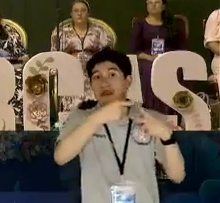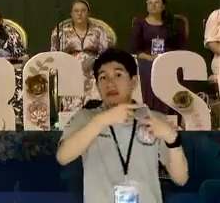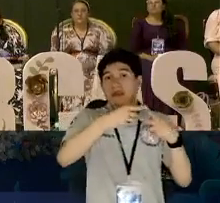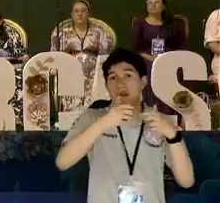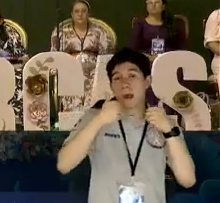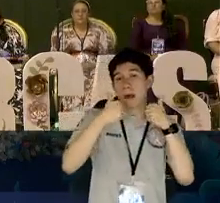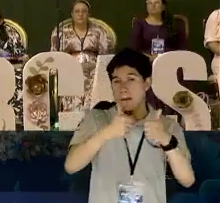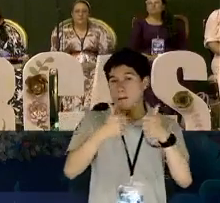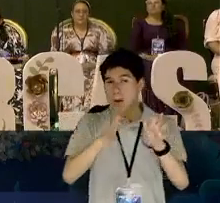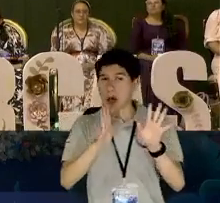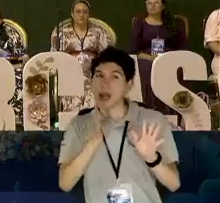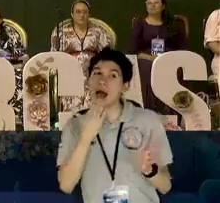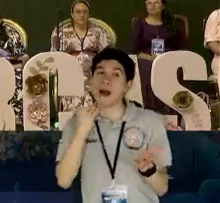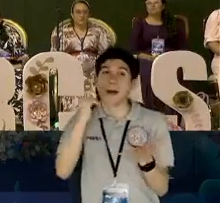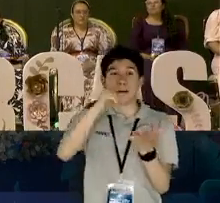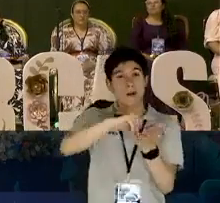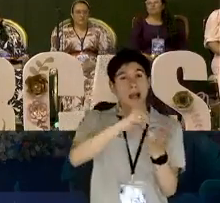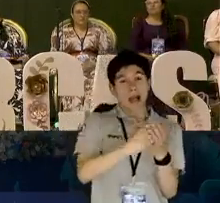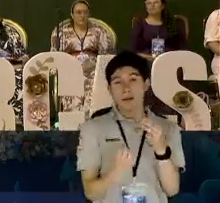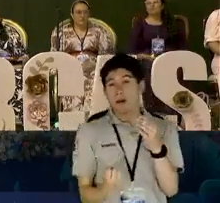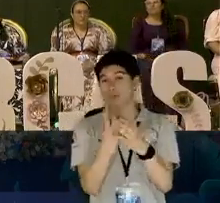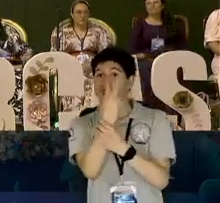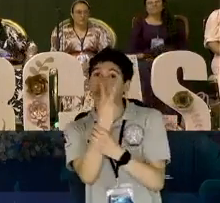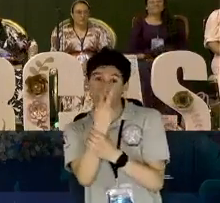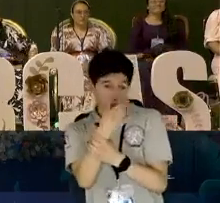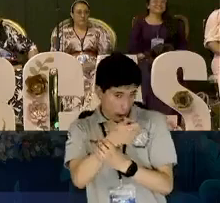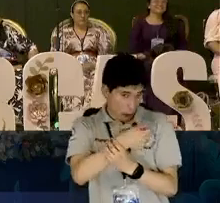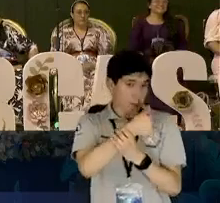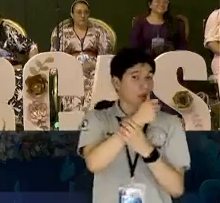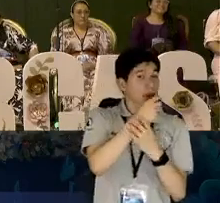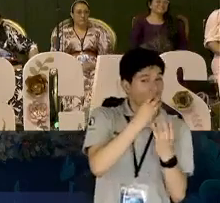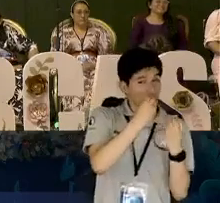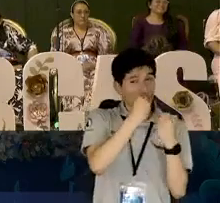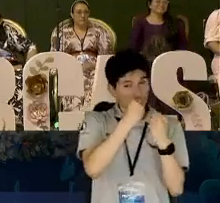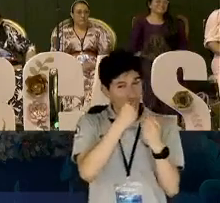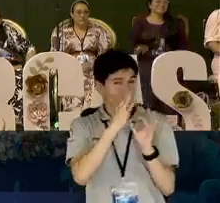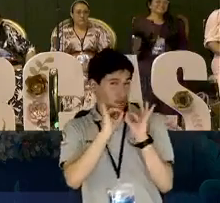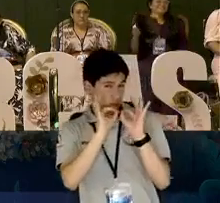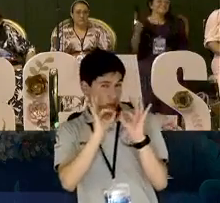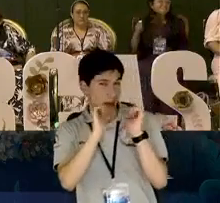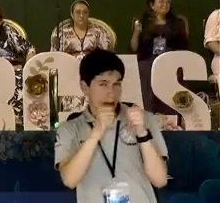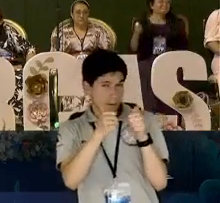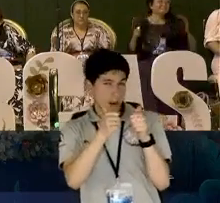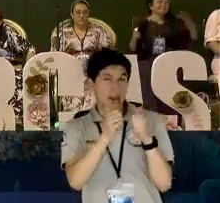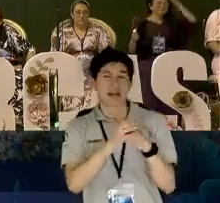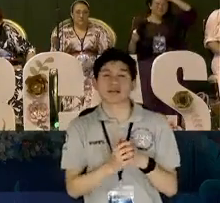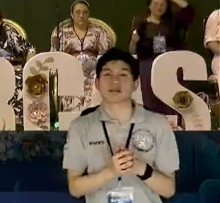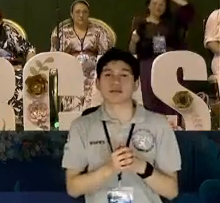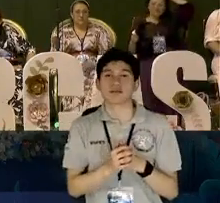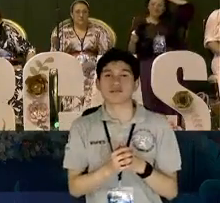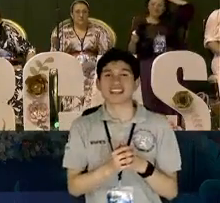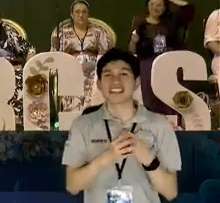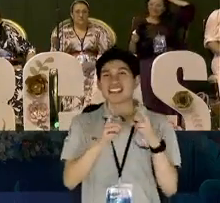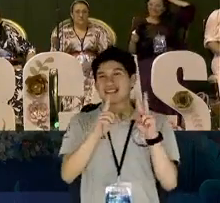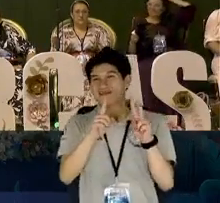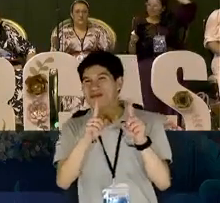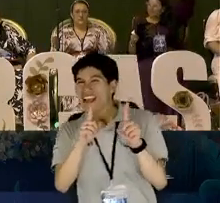las habichuelas, todas las verduras, eso, todo eso es bueno. Pero alguien dirá: pero no es